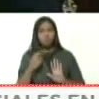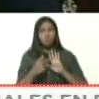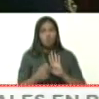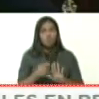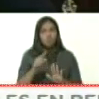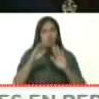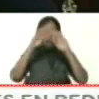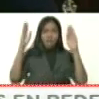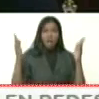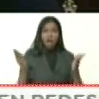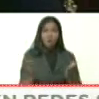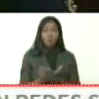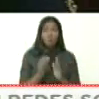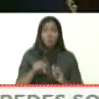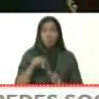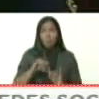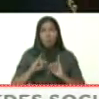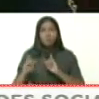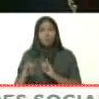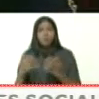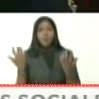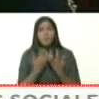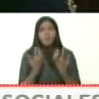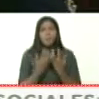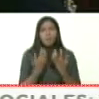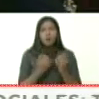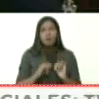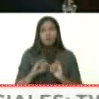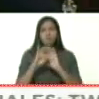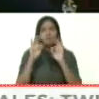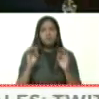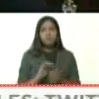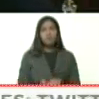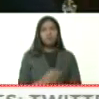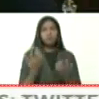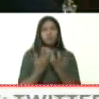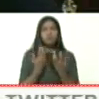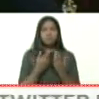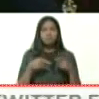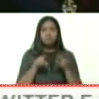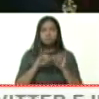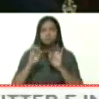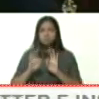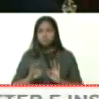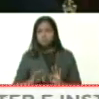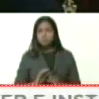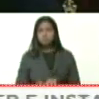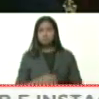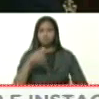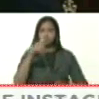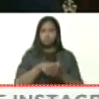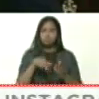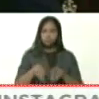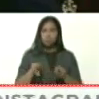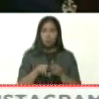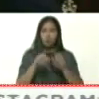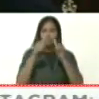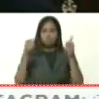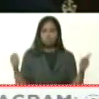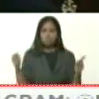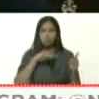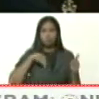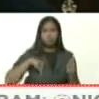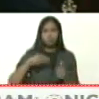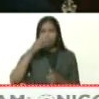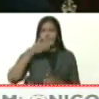el mundo de hoy a guerras comerciales, a guerras fratricidas, a imponer muros entre nuestros